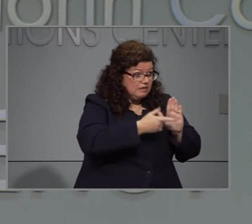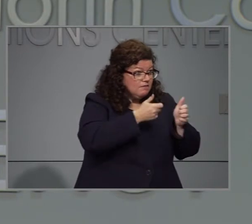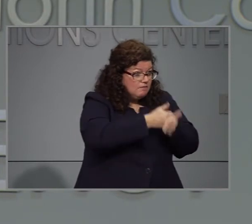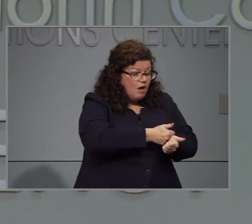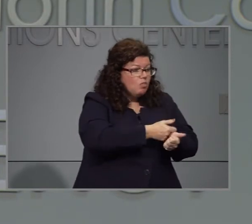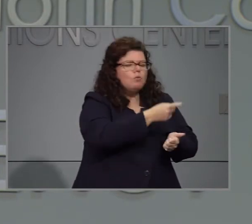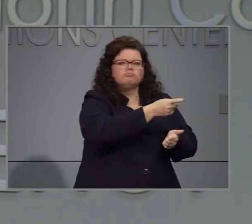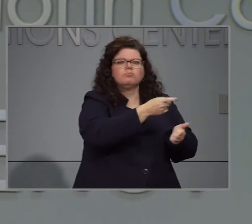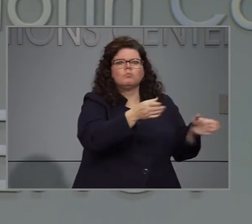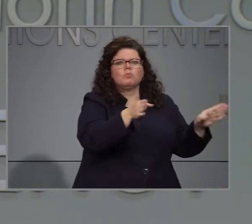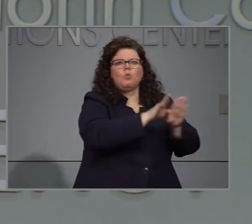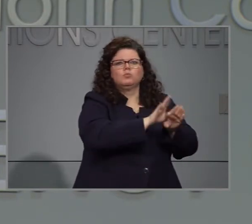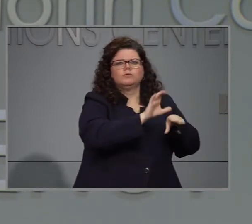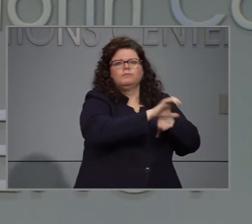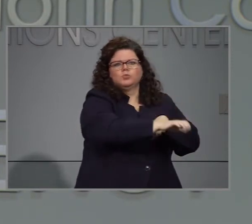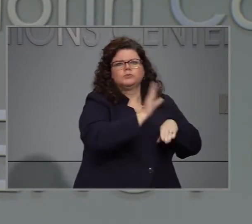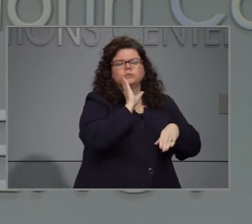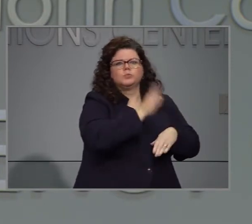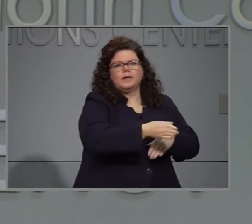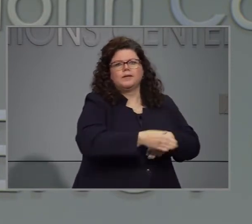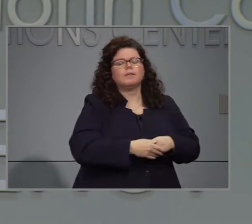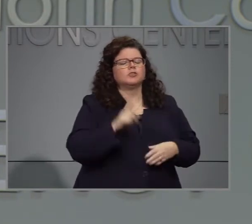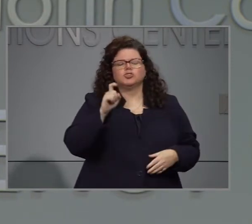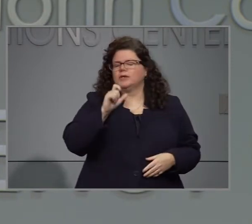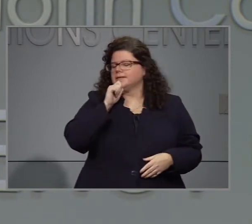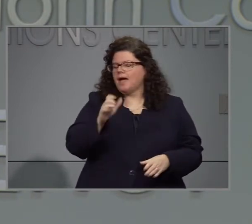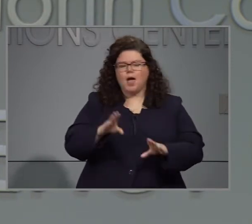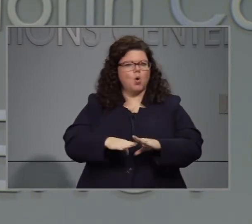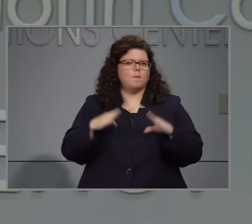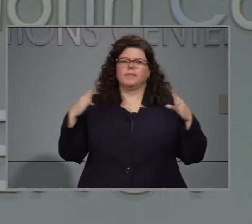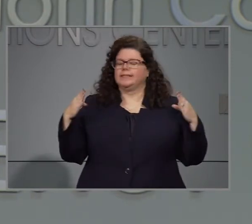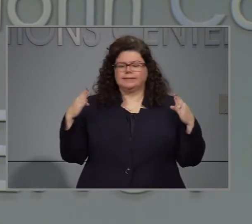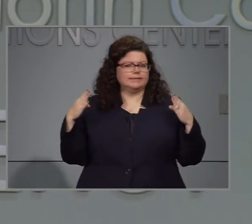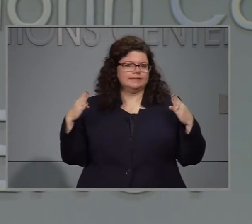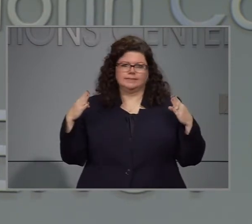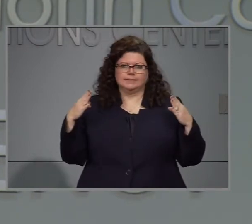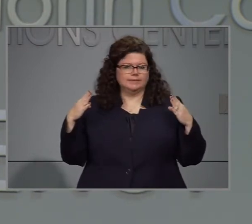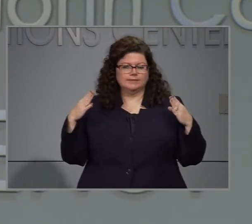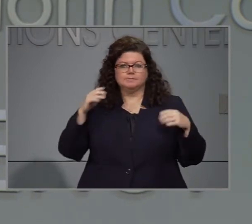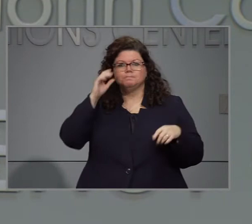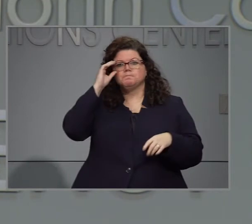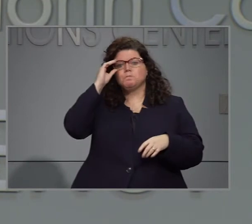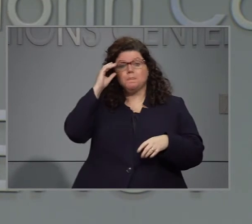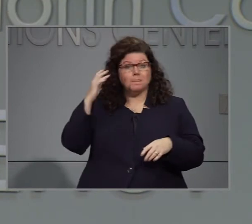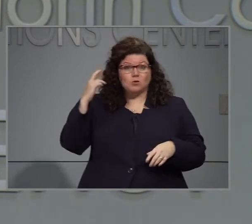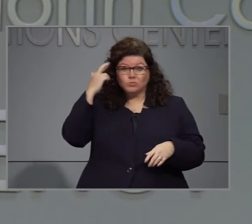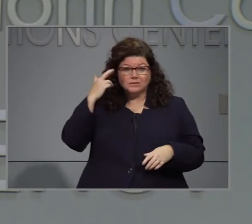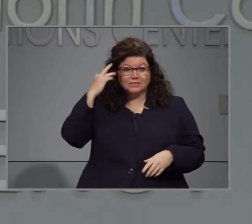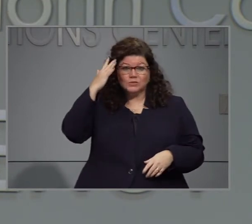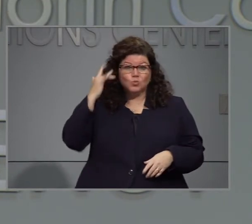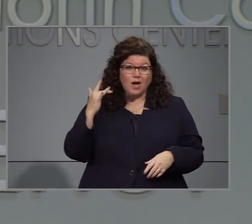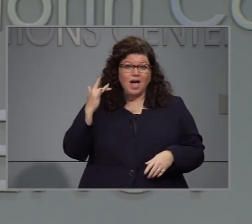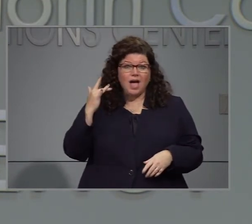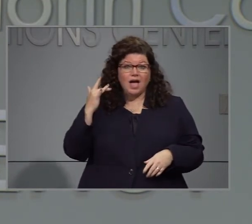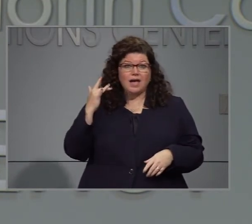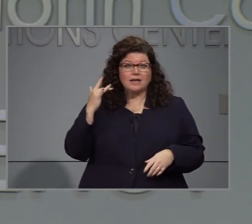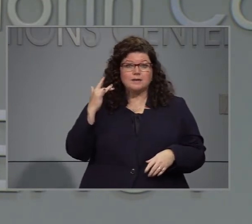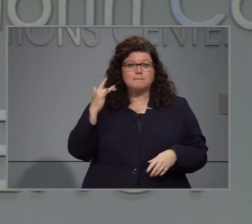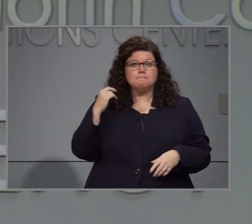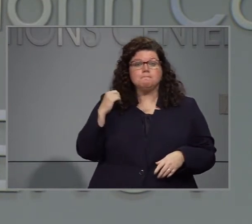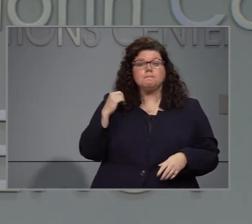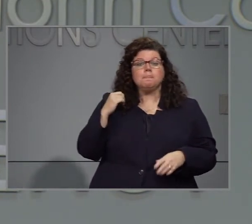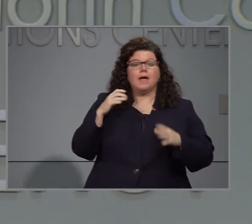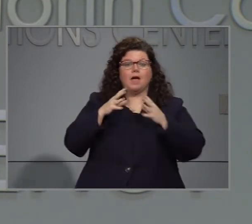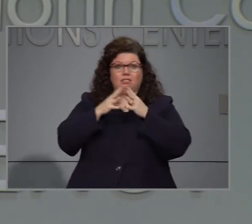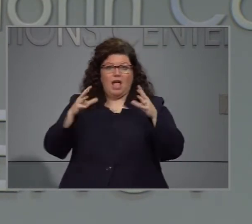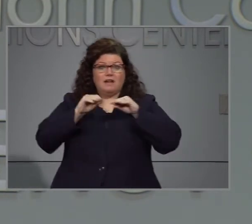esas acciones continuarán realizándose. No deben estar abiertos estos bares y la razón es